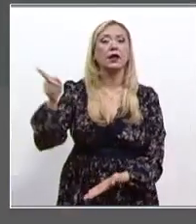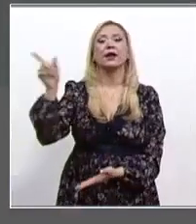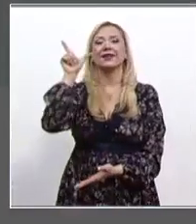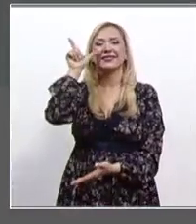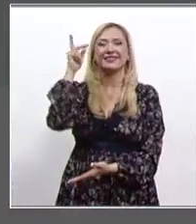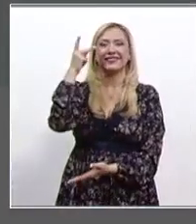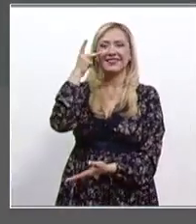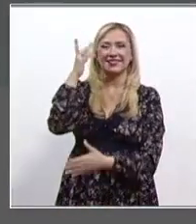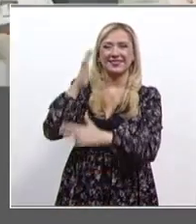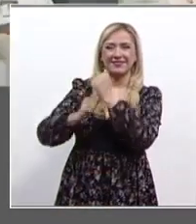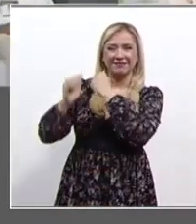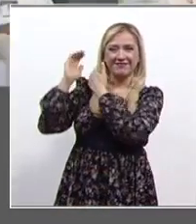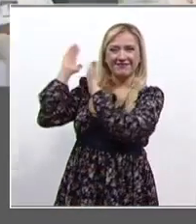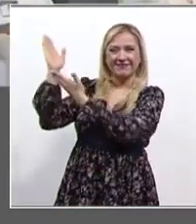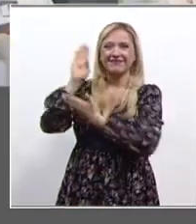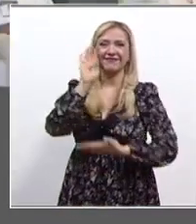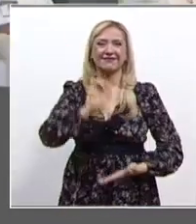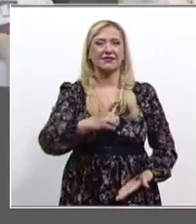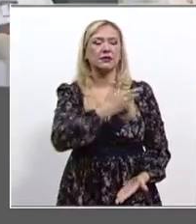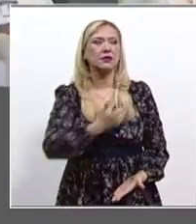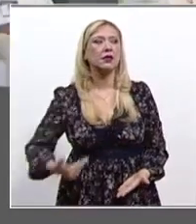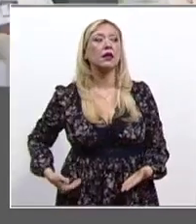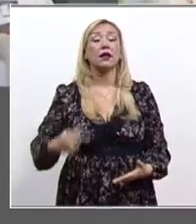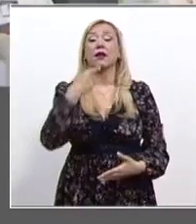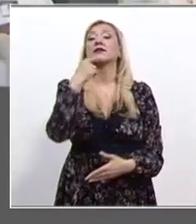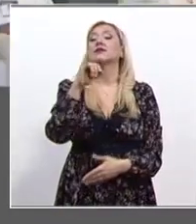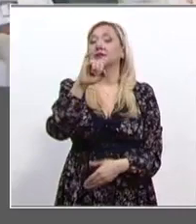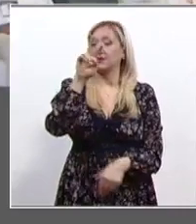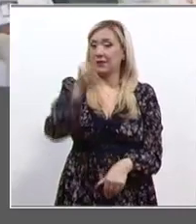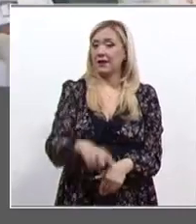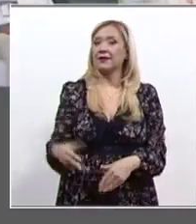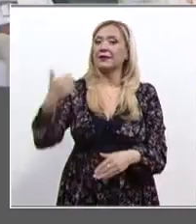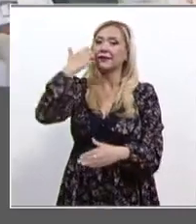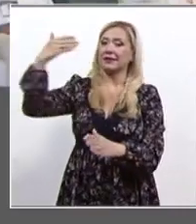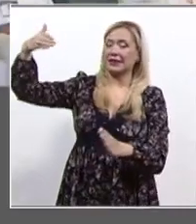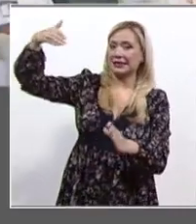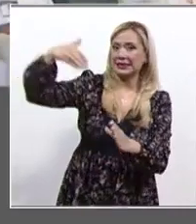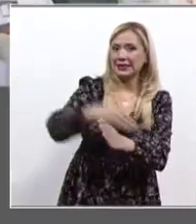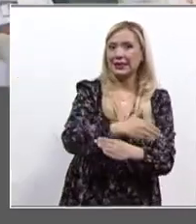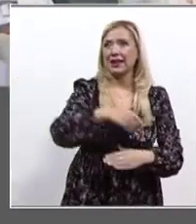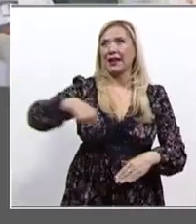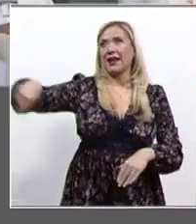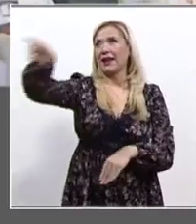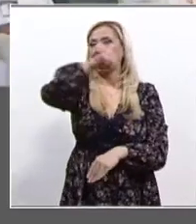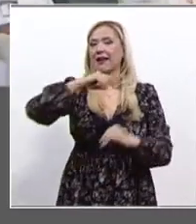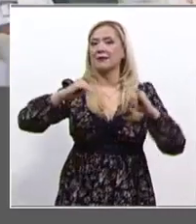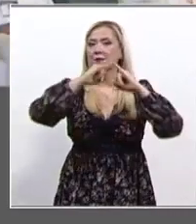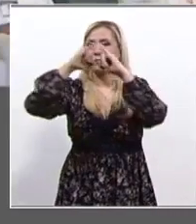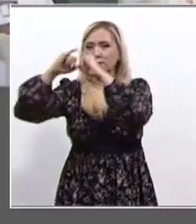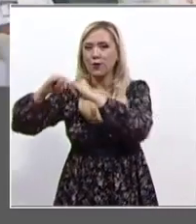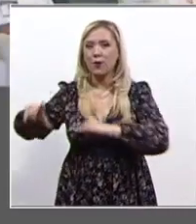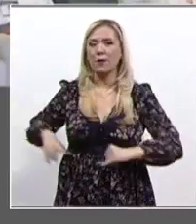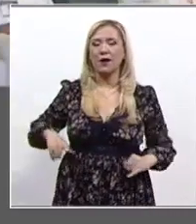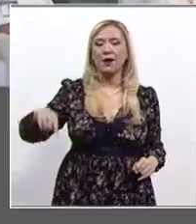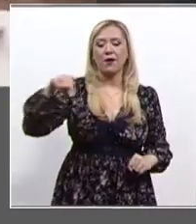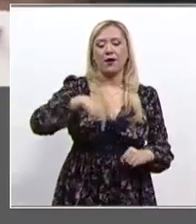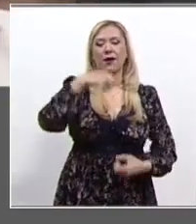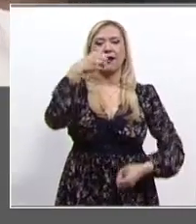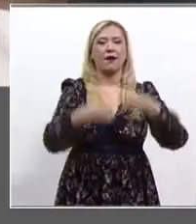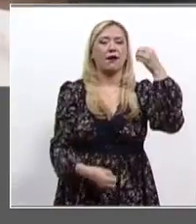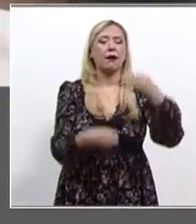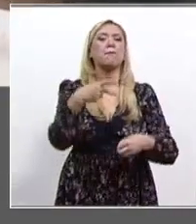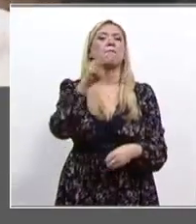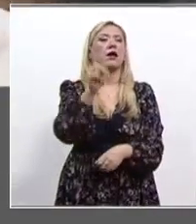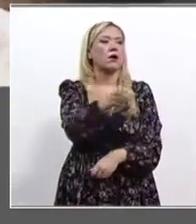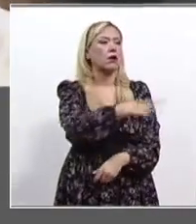los intentos de intromisión y las acciones por minar la independencia de los poderes judiciales, lo que afecta, dijo, a los sectores más